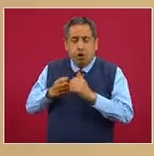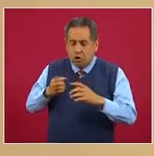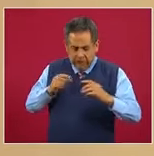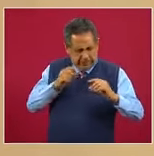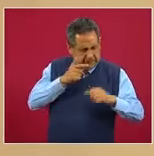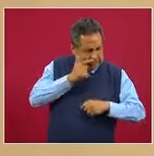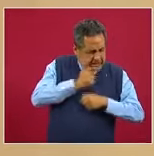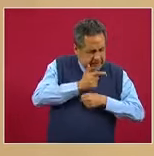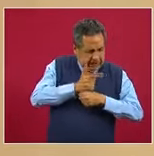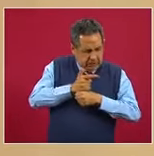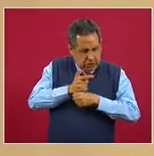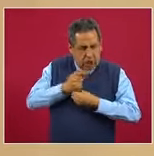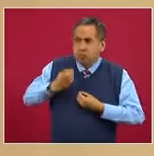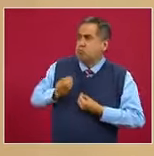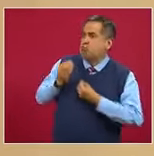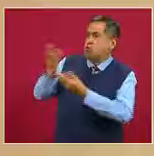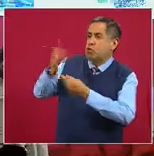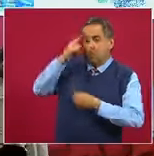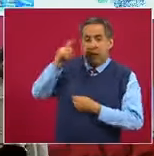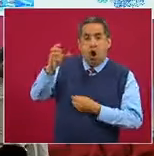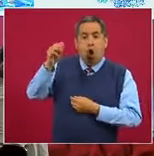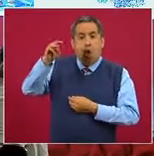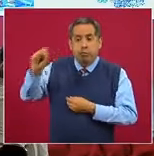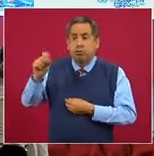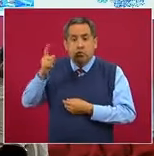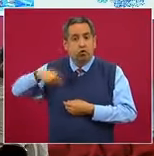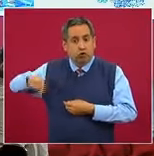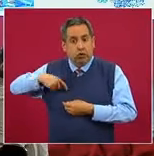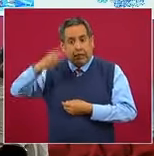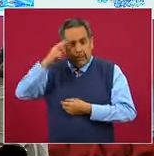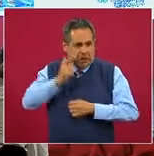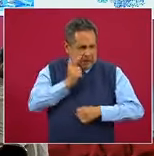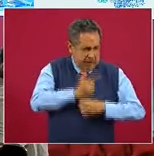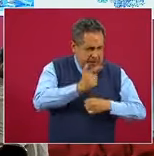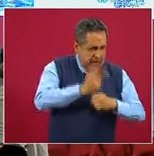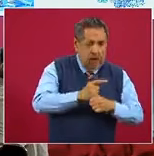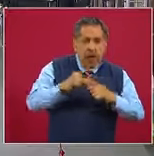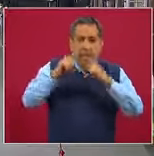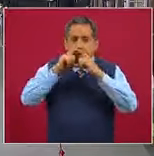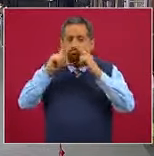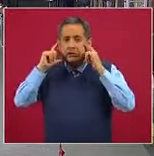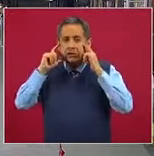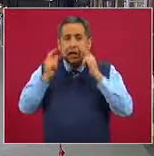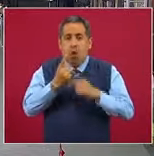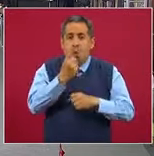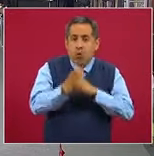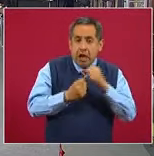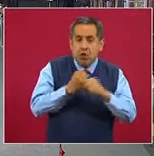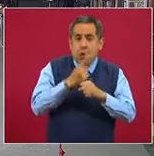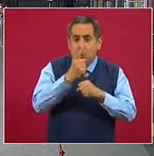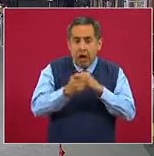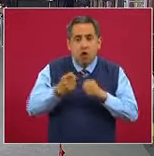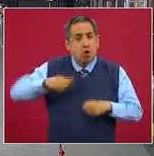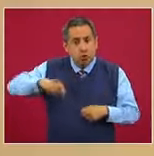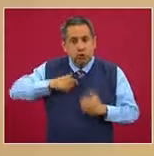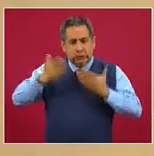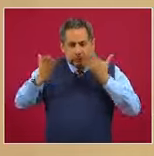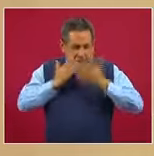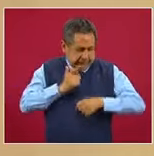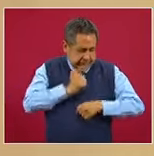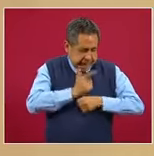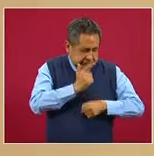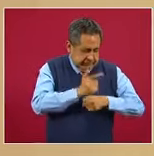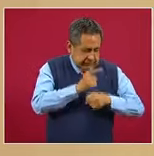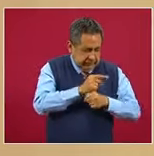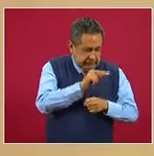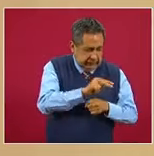contribuimos a la Organización Mundial de la Salud con la secuencia de, por ejemplo, del virus de influenza. Año con año entregamos la secuencia de los virus que circulan